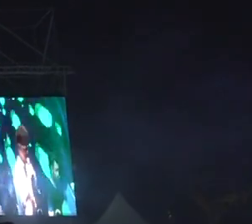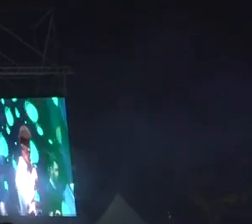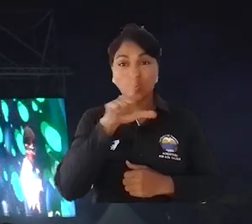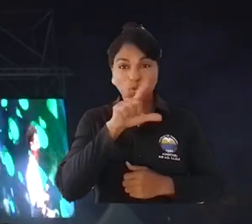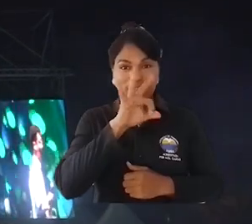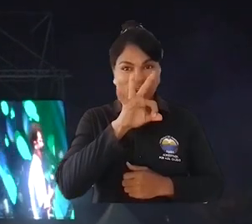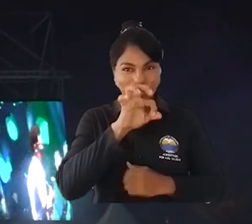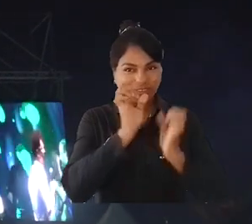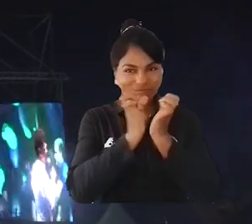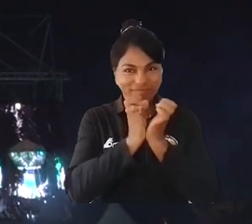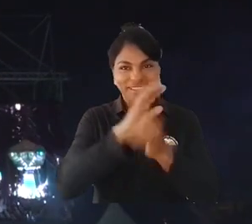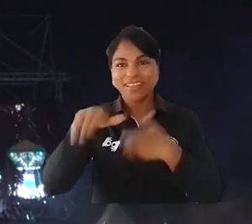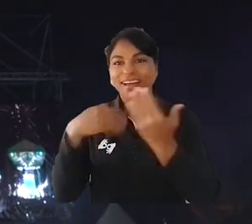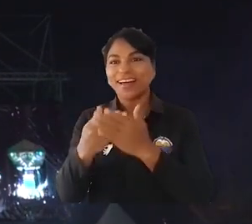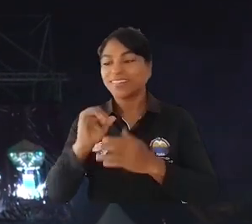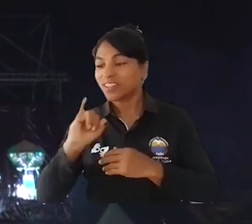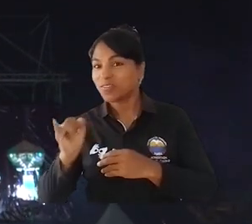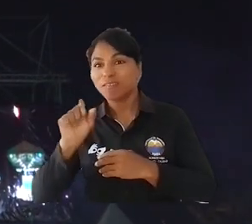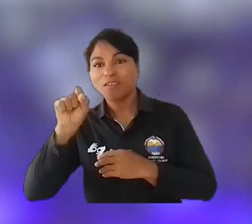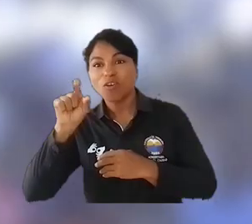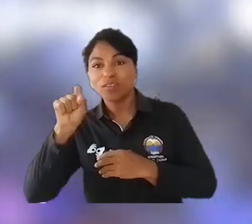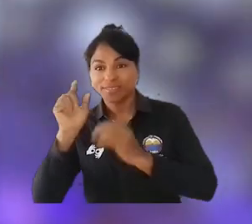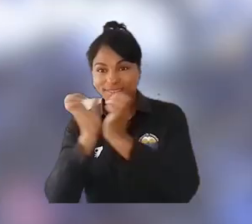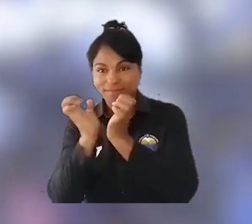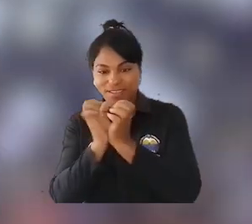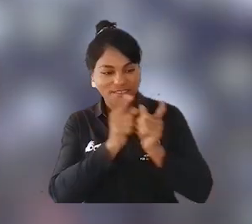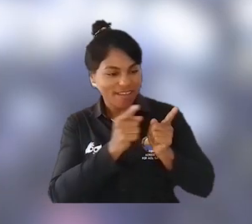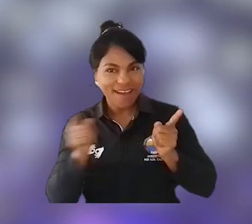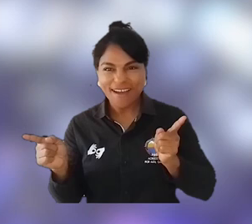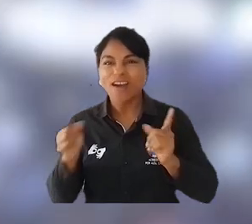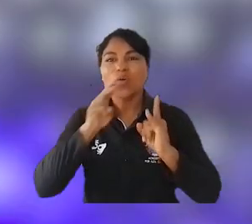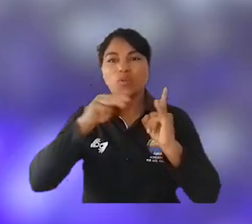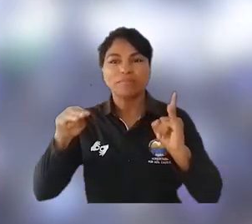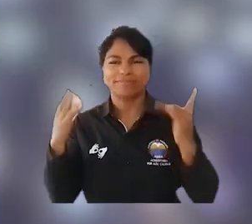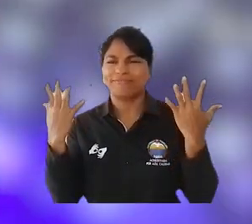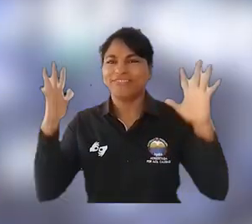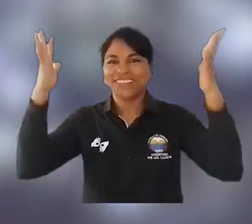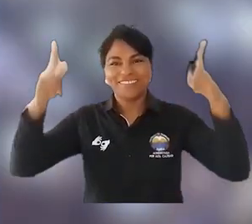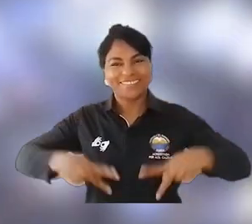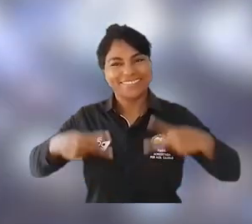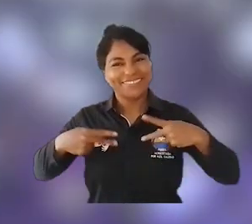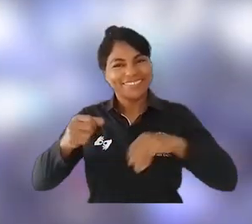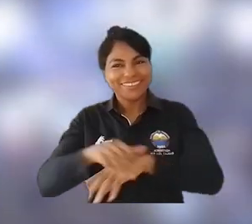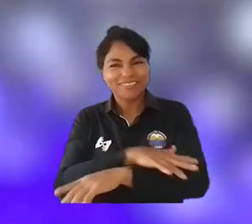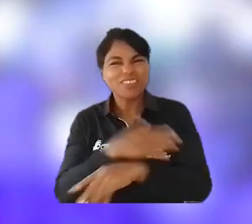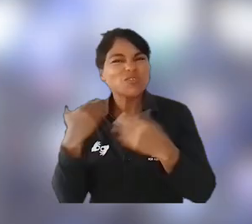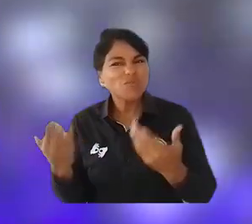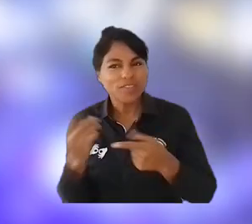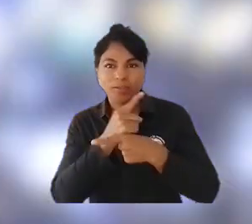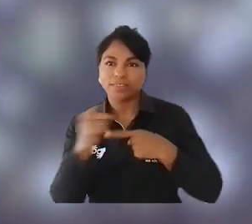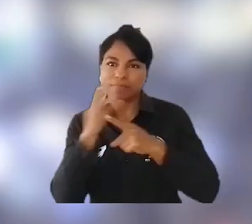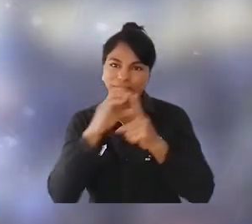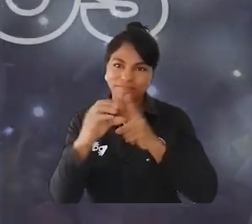Desde este lunes 8 de mayo y hasta el próximo jueves 11, Unimagdalena vivirá el Festival de la Vida y las Emociones durante la Semana